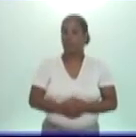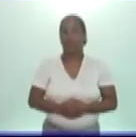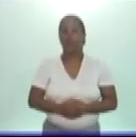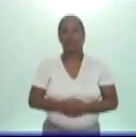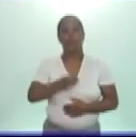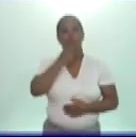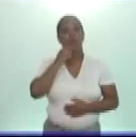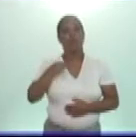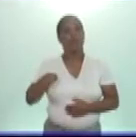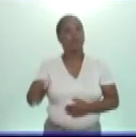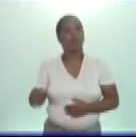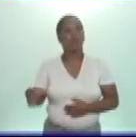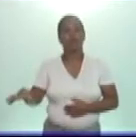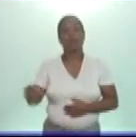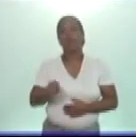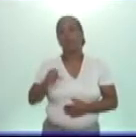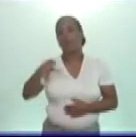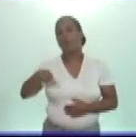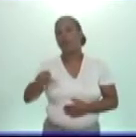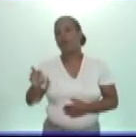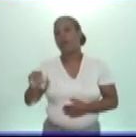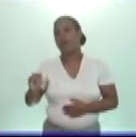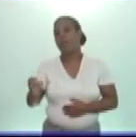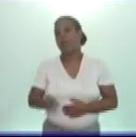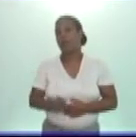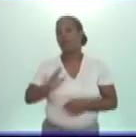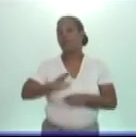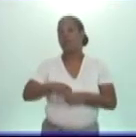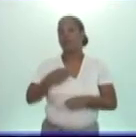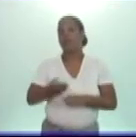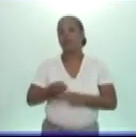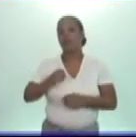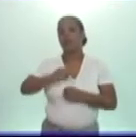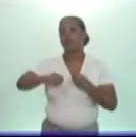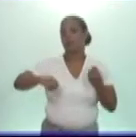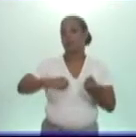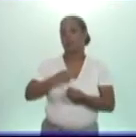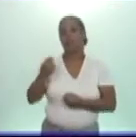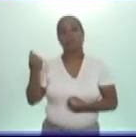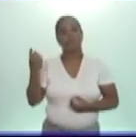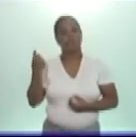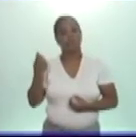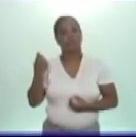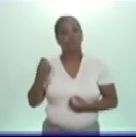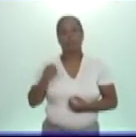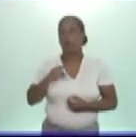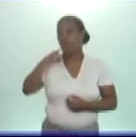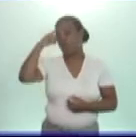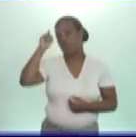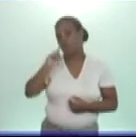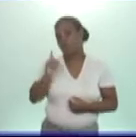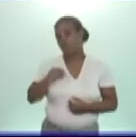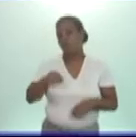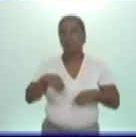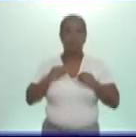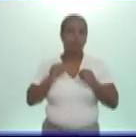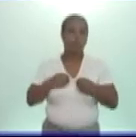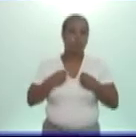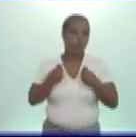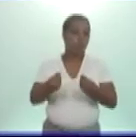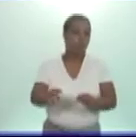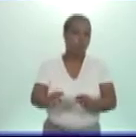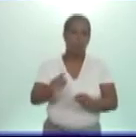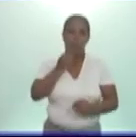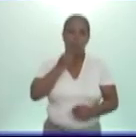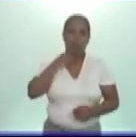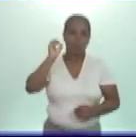en gramos, calcular y después convertir si así fuera necesario y si no lo dejo como está. Vamos entonces a